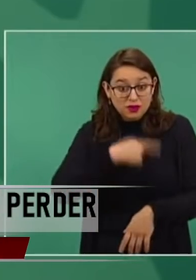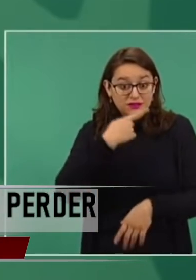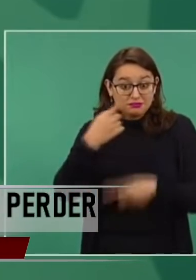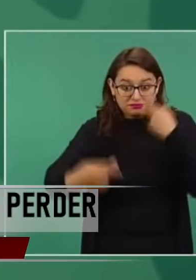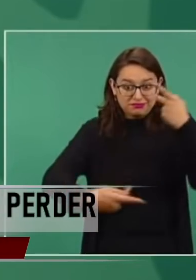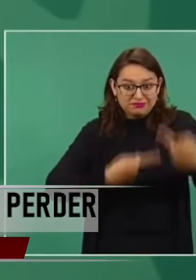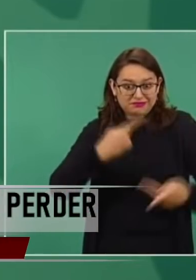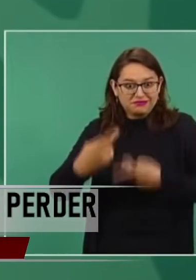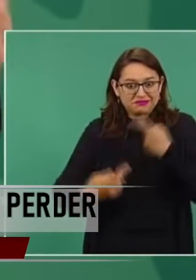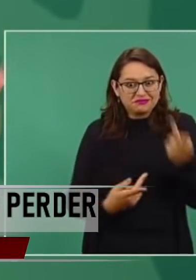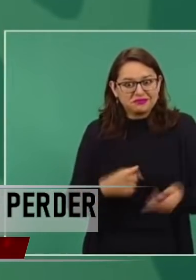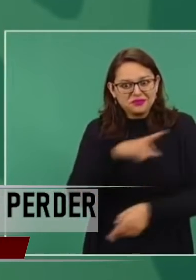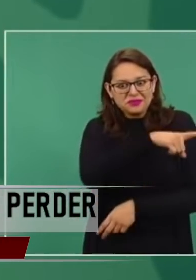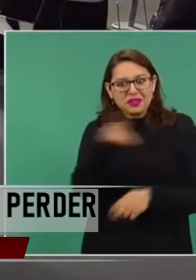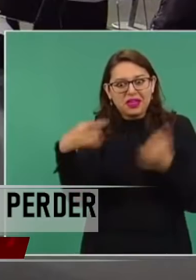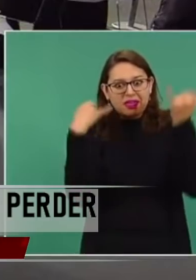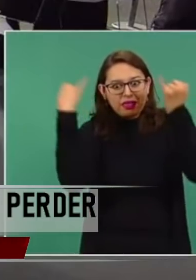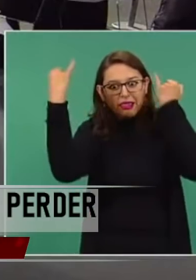porque ustedes